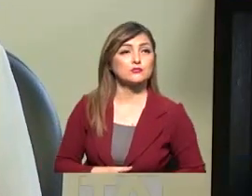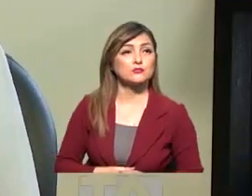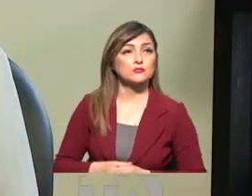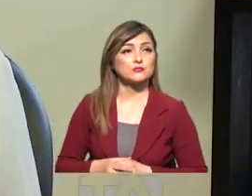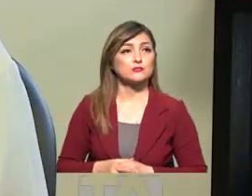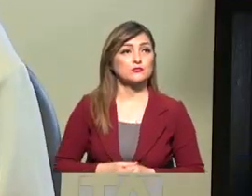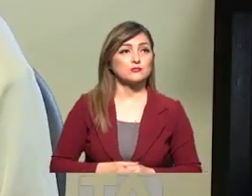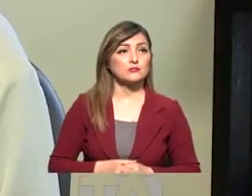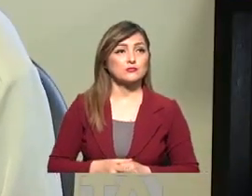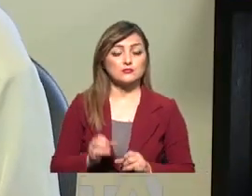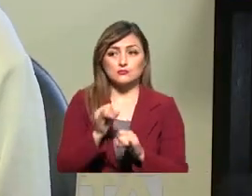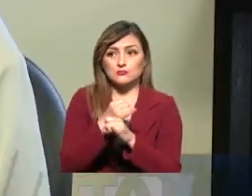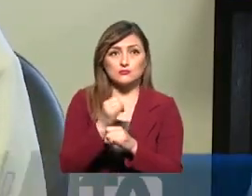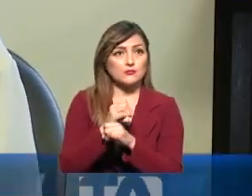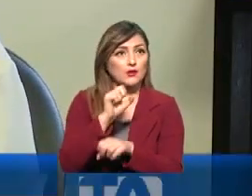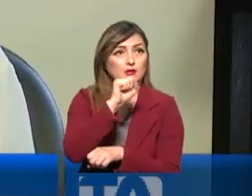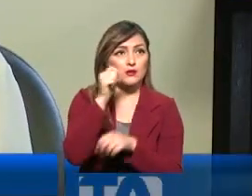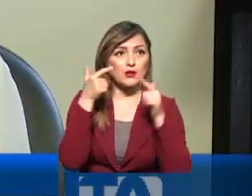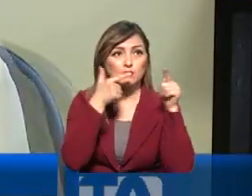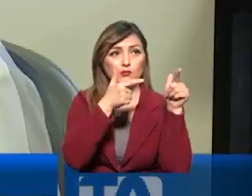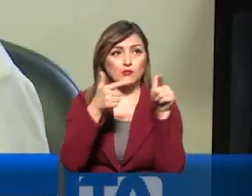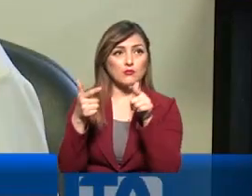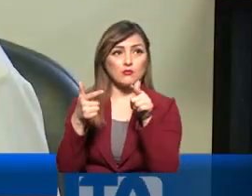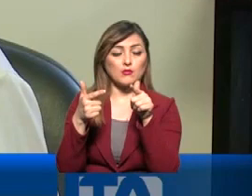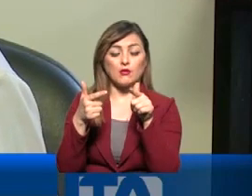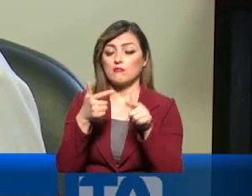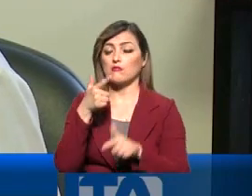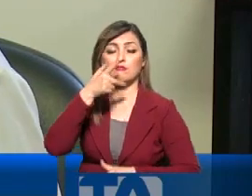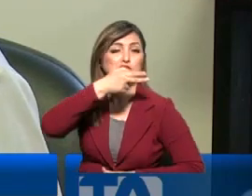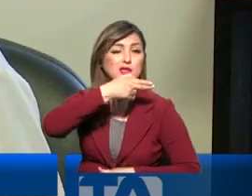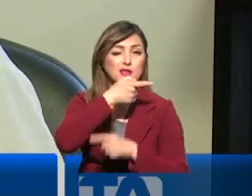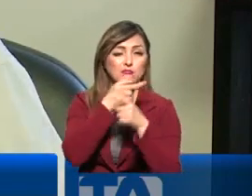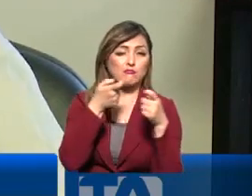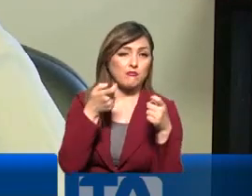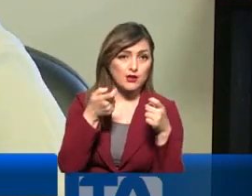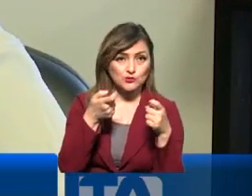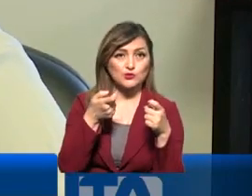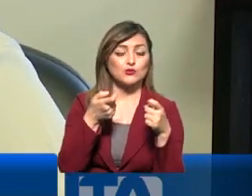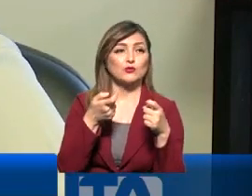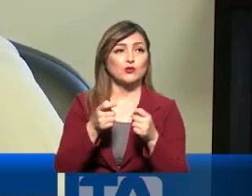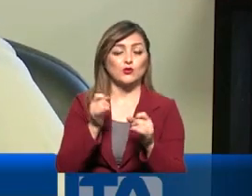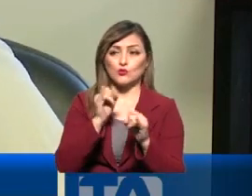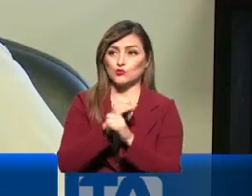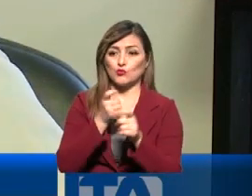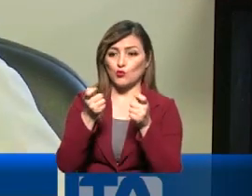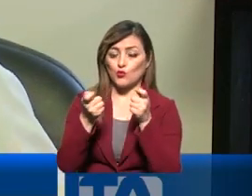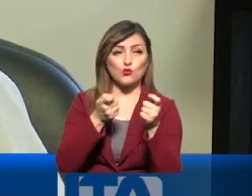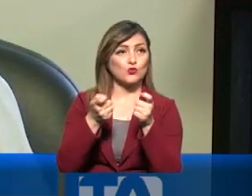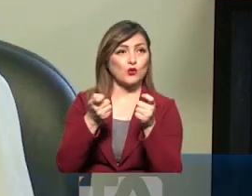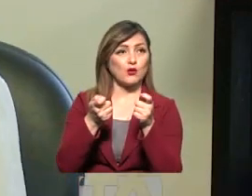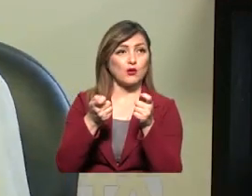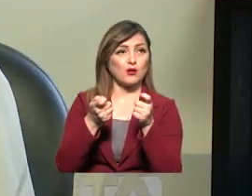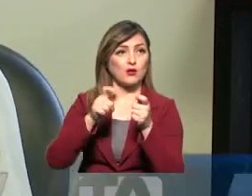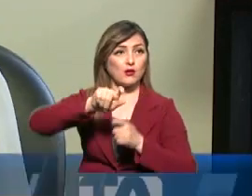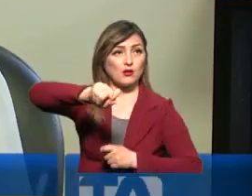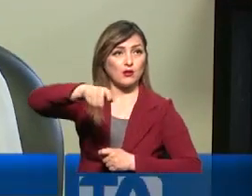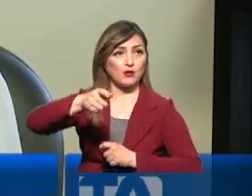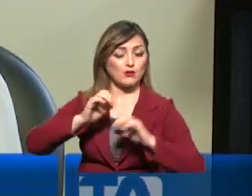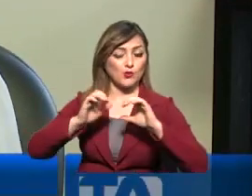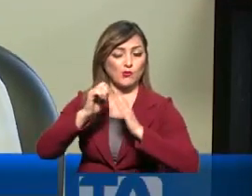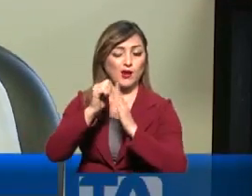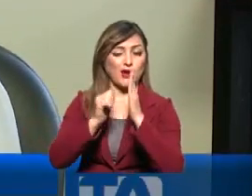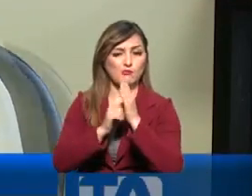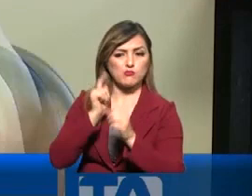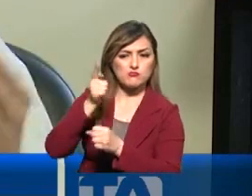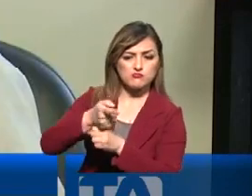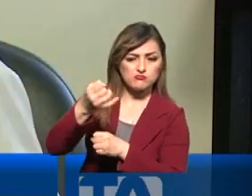una institución que vele por los derechos es fatal, la verdad. No considero que deba existir una institución que pueda poner una agenda o un